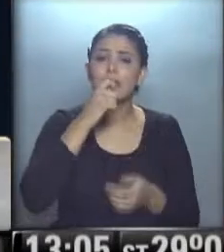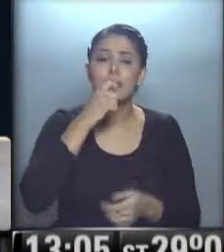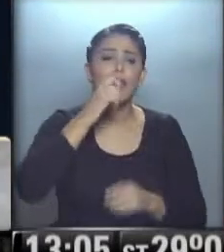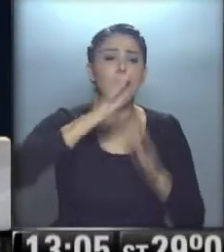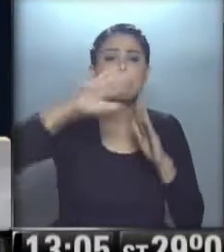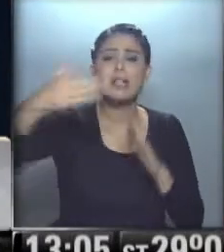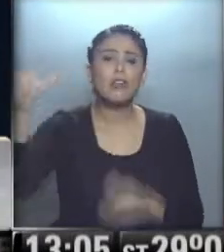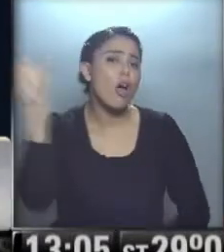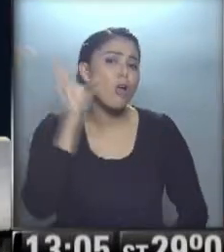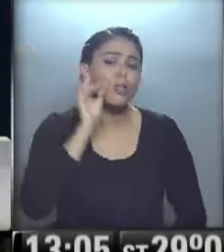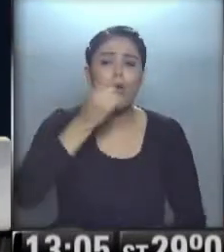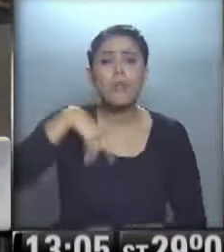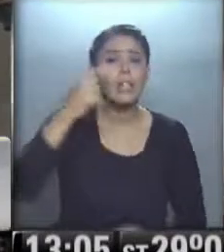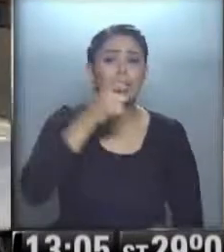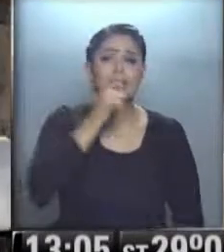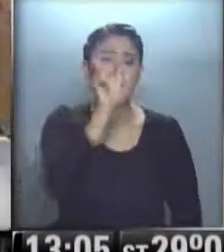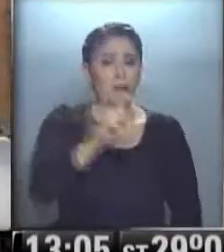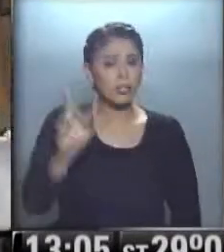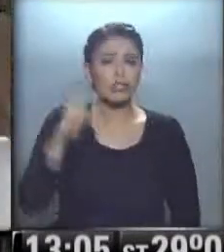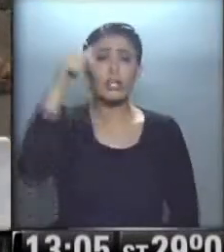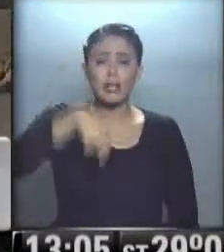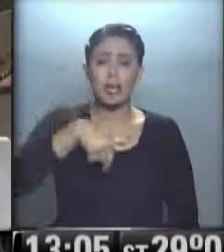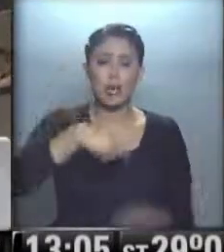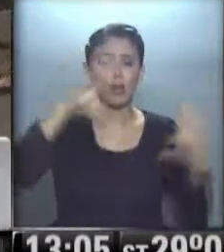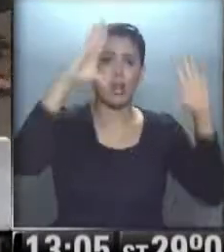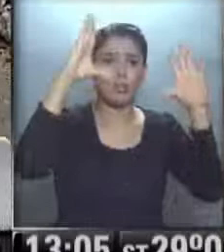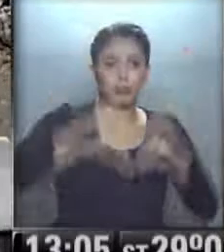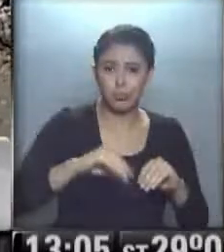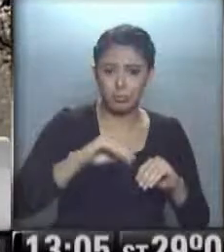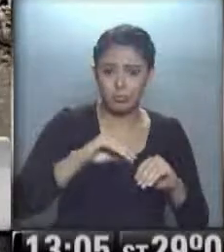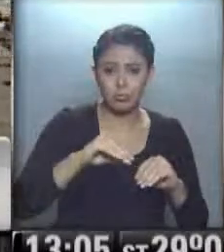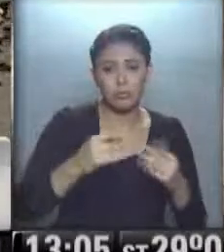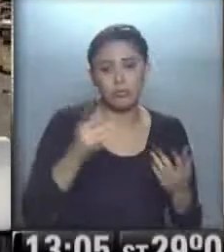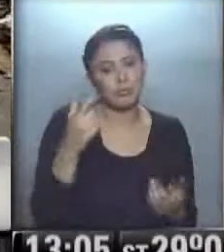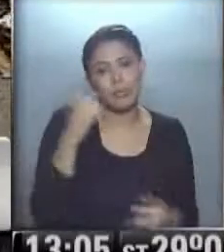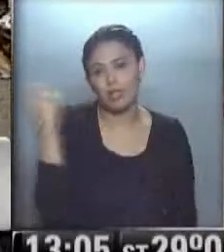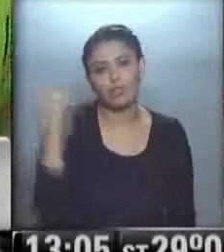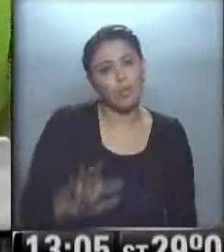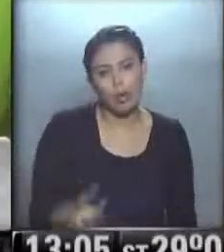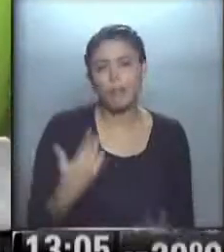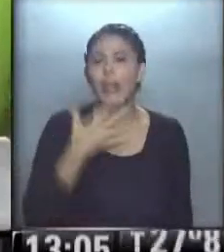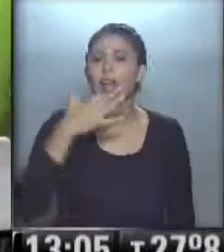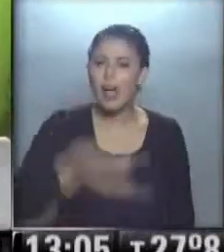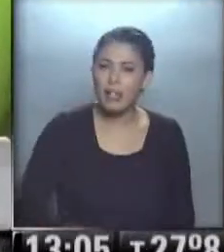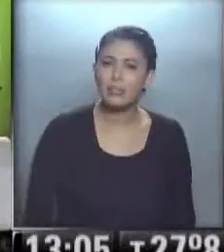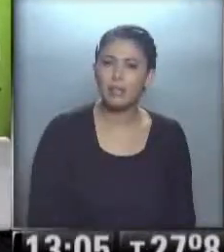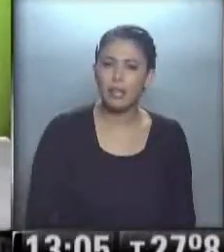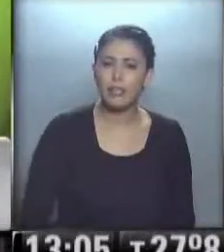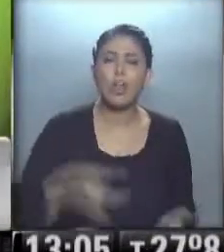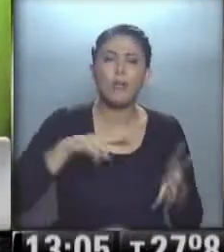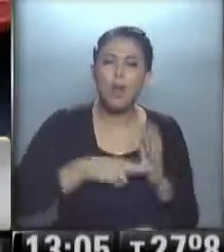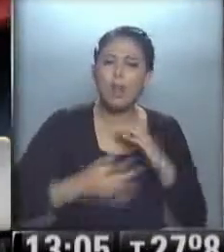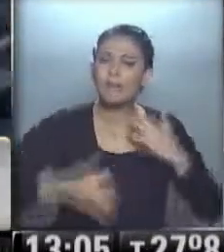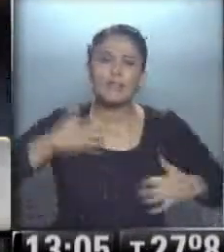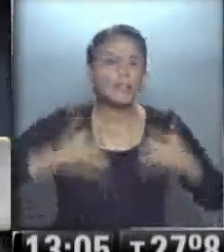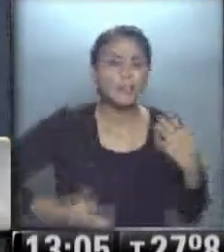de Buenos Aires que padece el corte de energía eléctrica es suficiente como para tomar dimensión de las penurias que